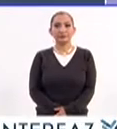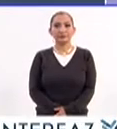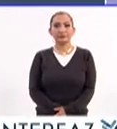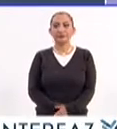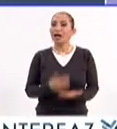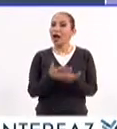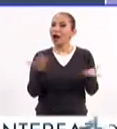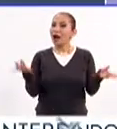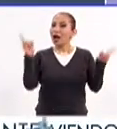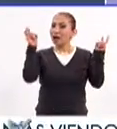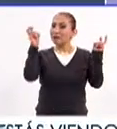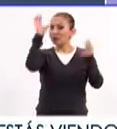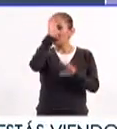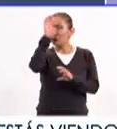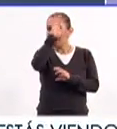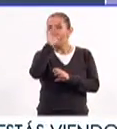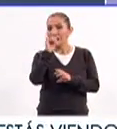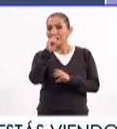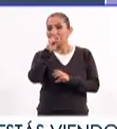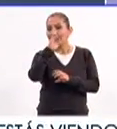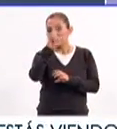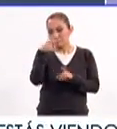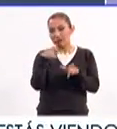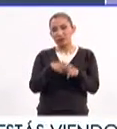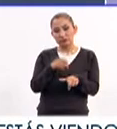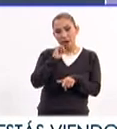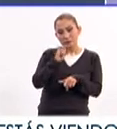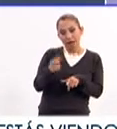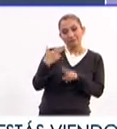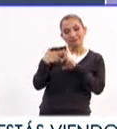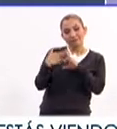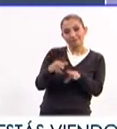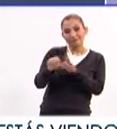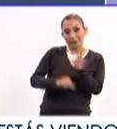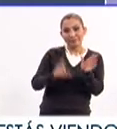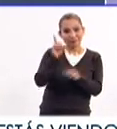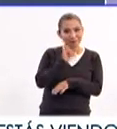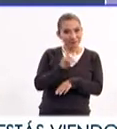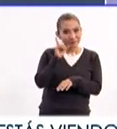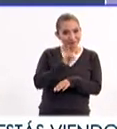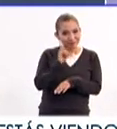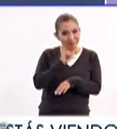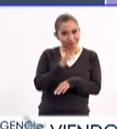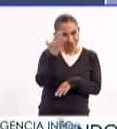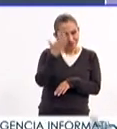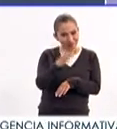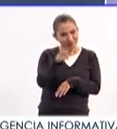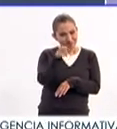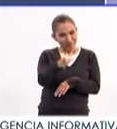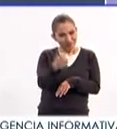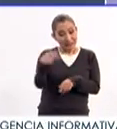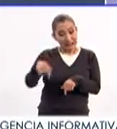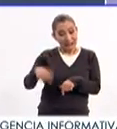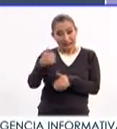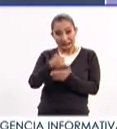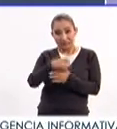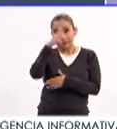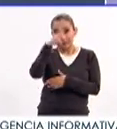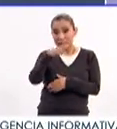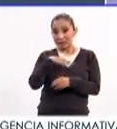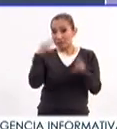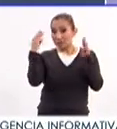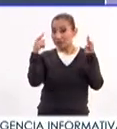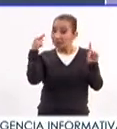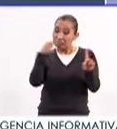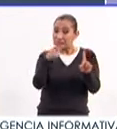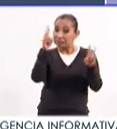Llegamos a la parte cultural de Interfaz, pero seguimos también conmemorando el Mes de la Mujer. ¿Y sabían que aquí en la Ciudad de México hay un museo